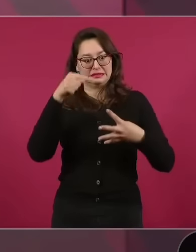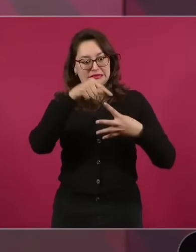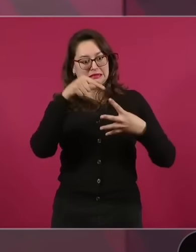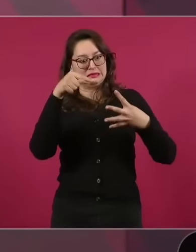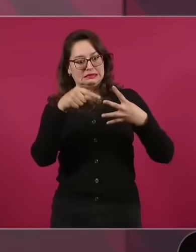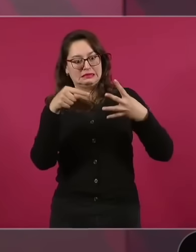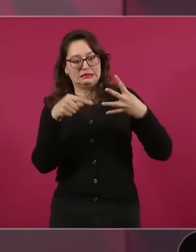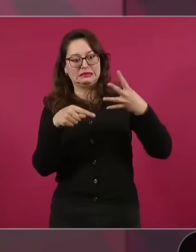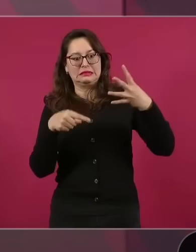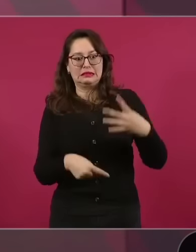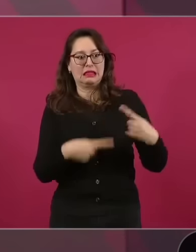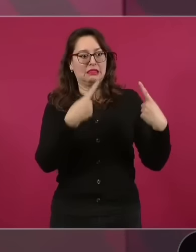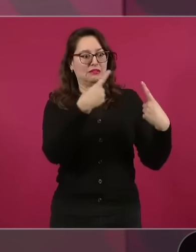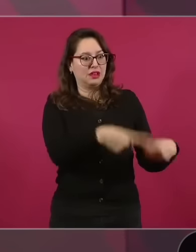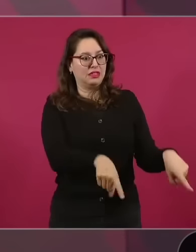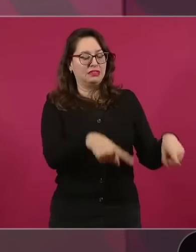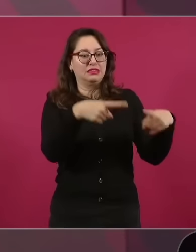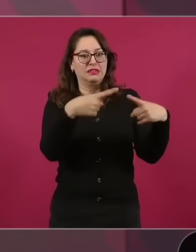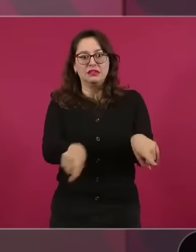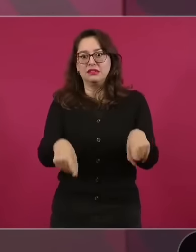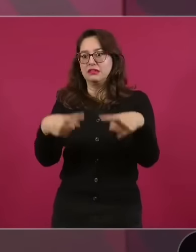pedirle que todos ayudemos.